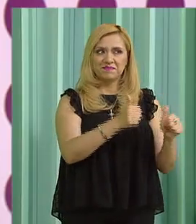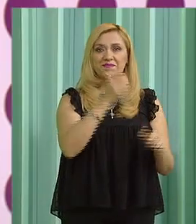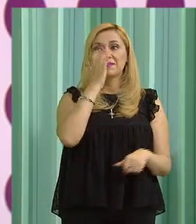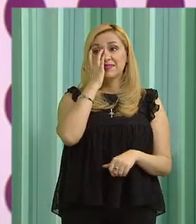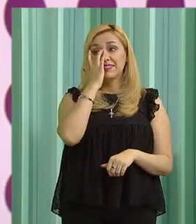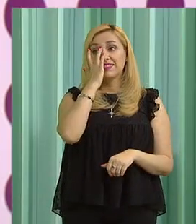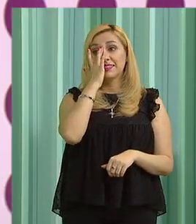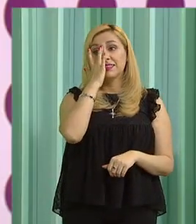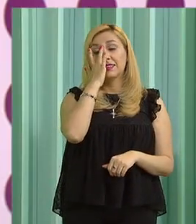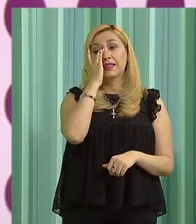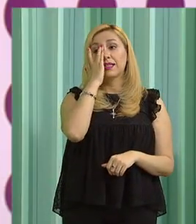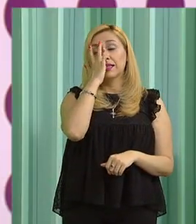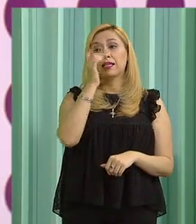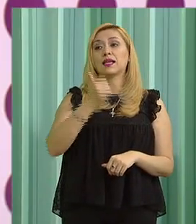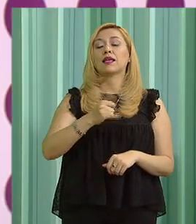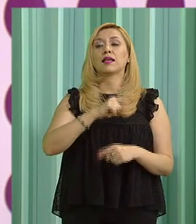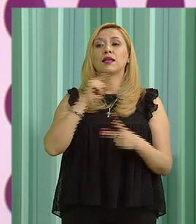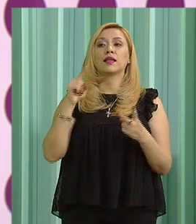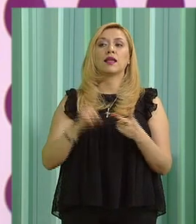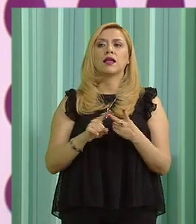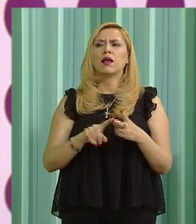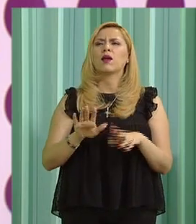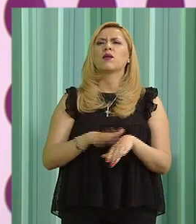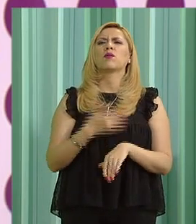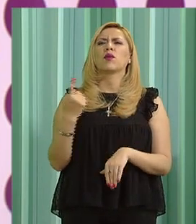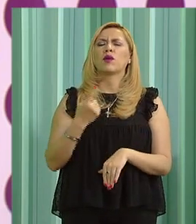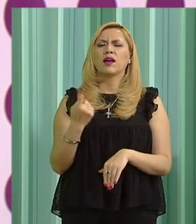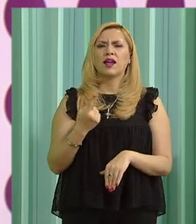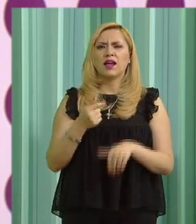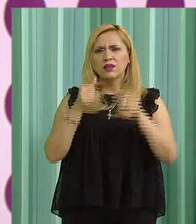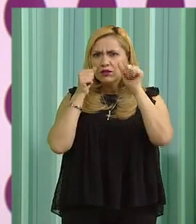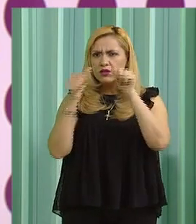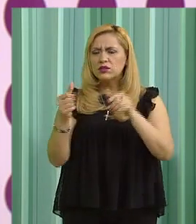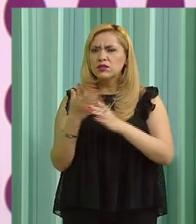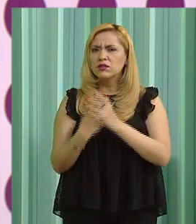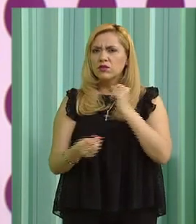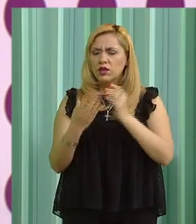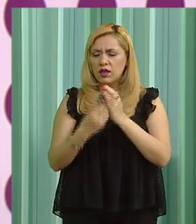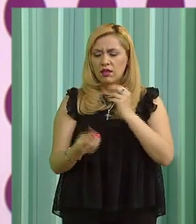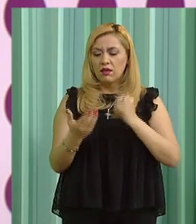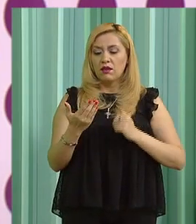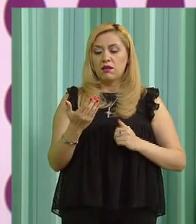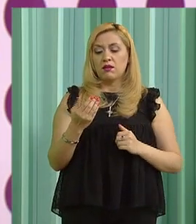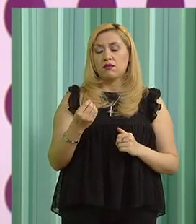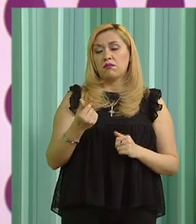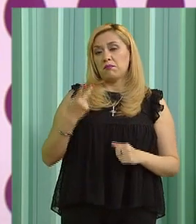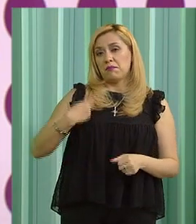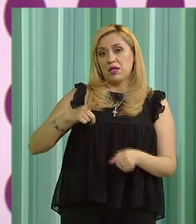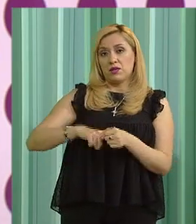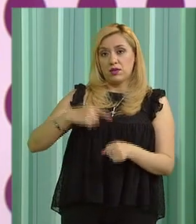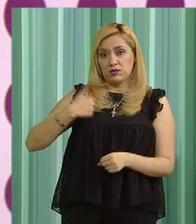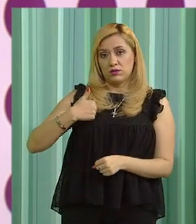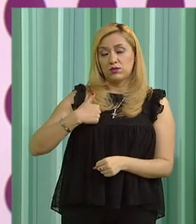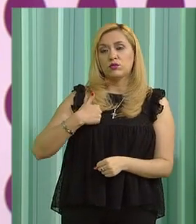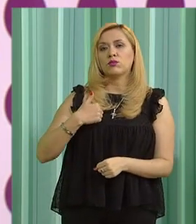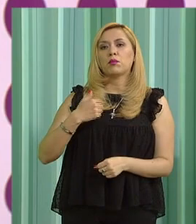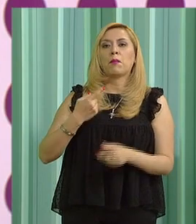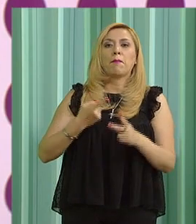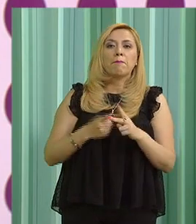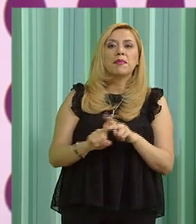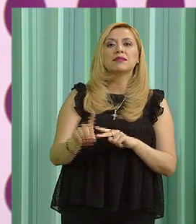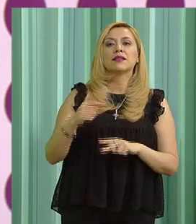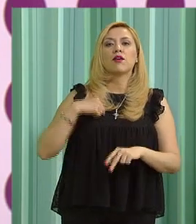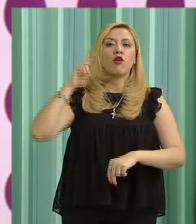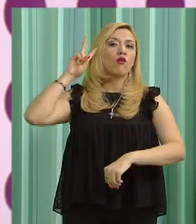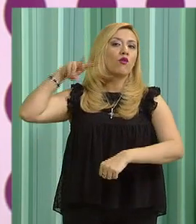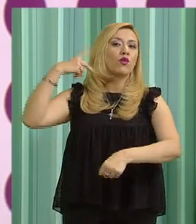sí. Y respecto a tu segunda pregunta de por qué trabajar con personas refugiadas, muy personalmente yo empecé haciendo voluntariado cuando